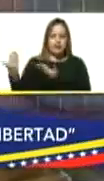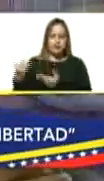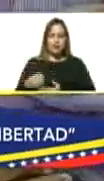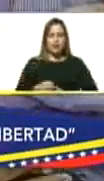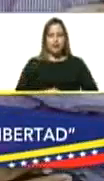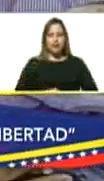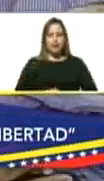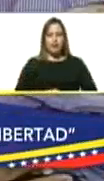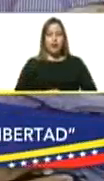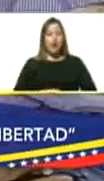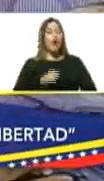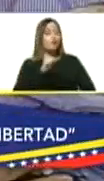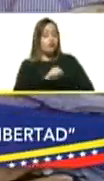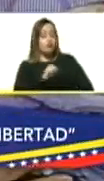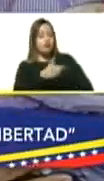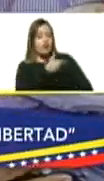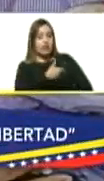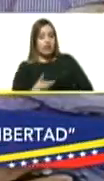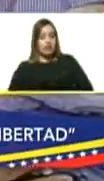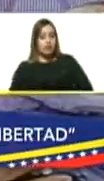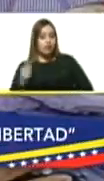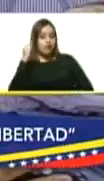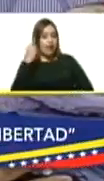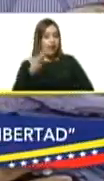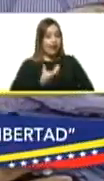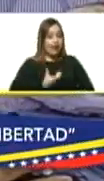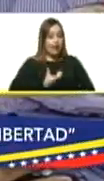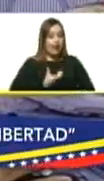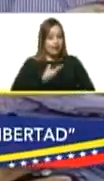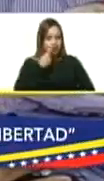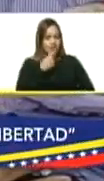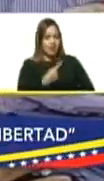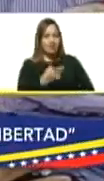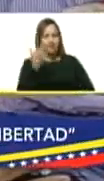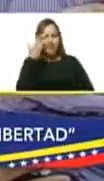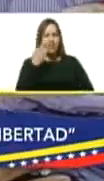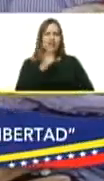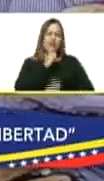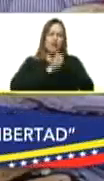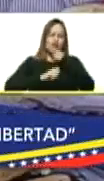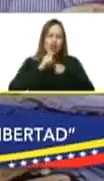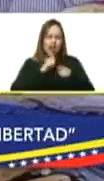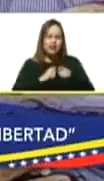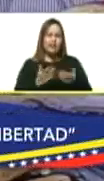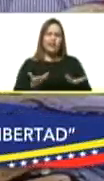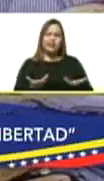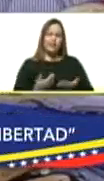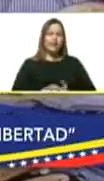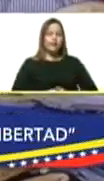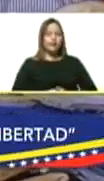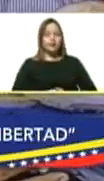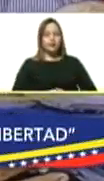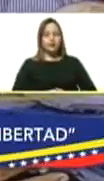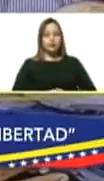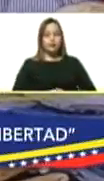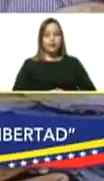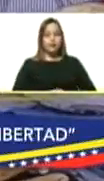muy bien lo decía nuestra alcaldesa Ana Fuentes, a pesar de las adversidades, a pesar de las dificultades que, bueno,